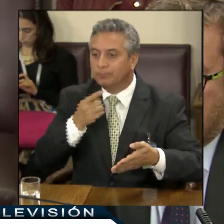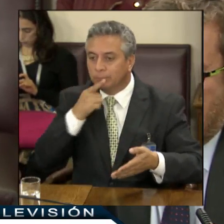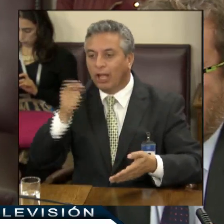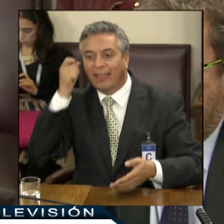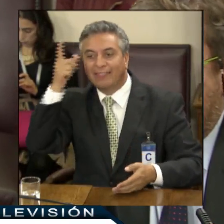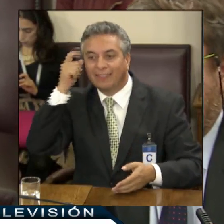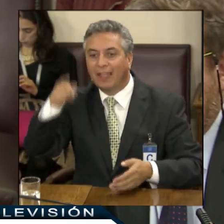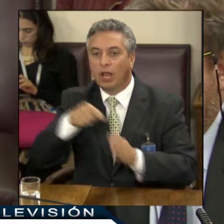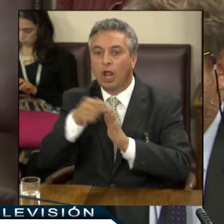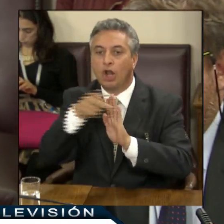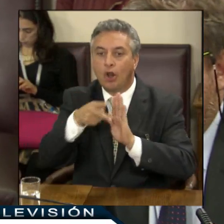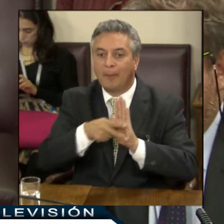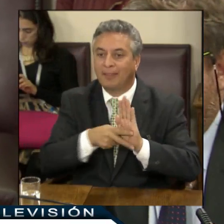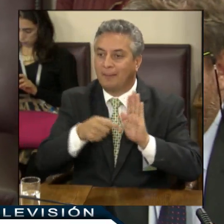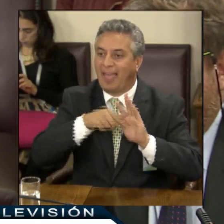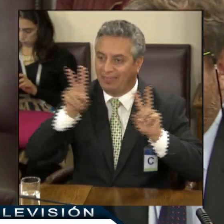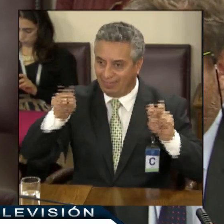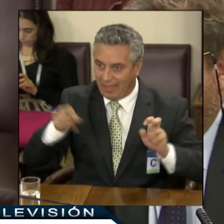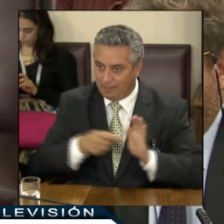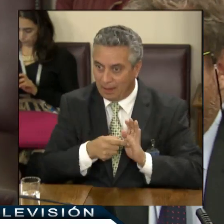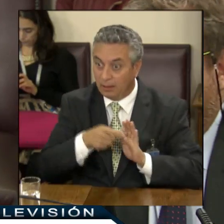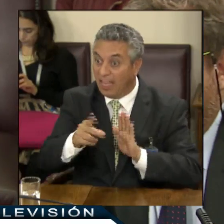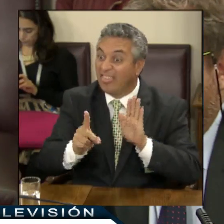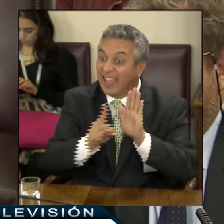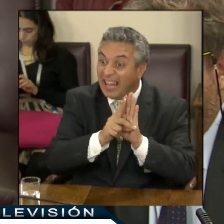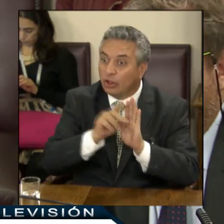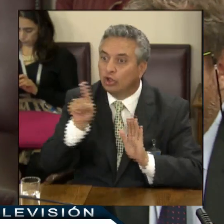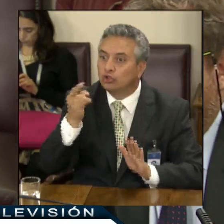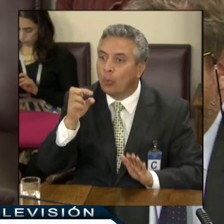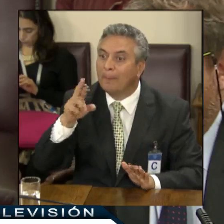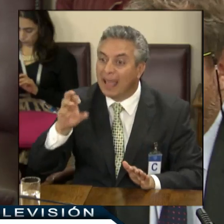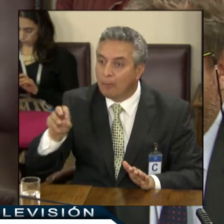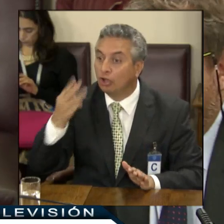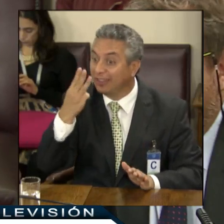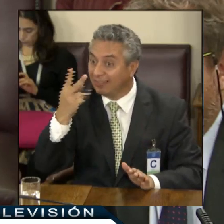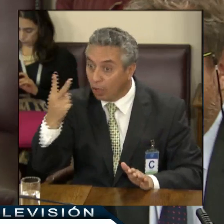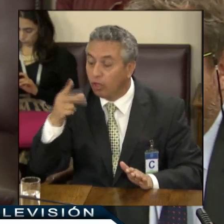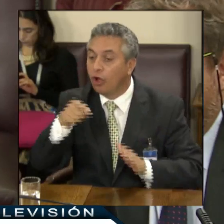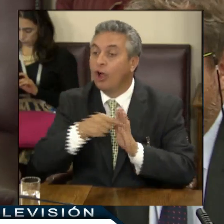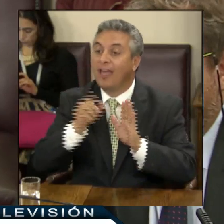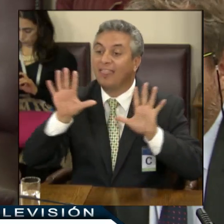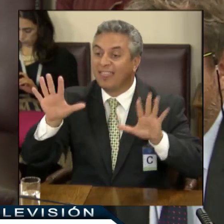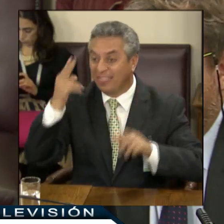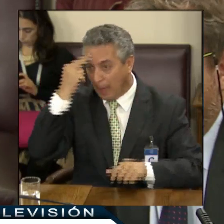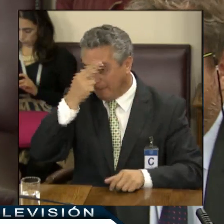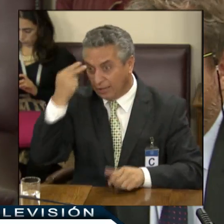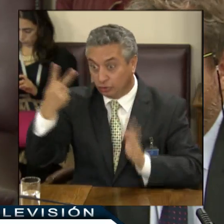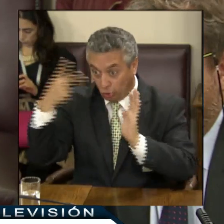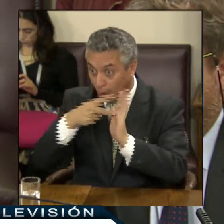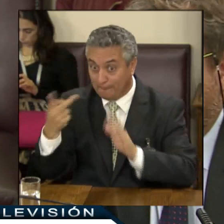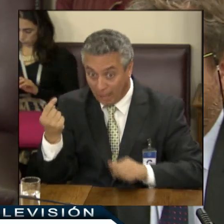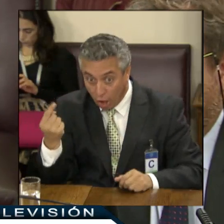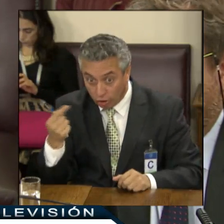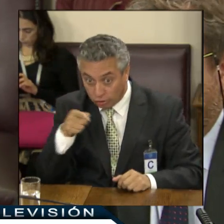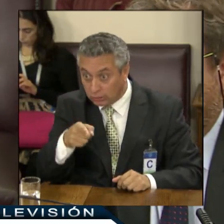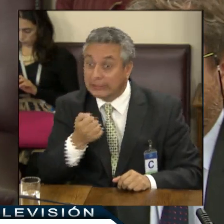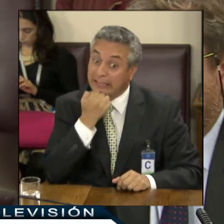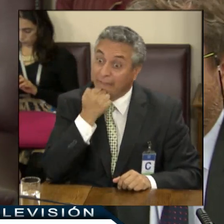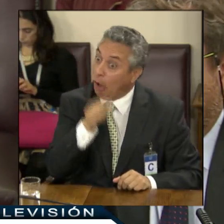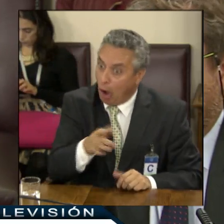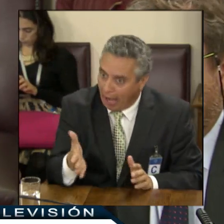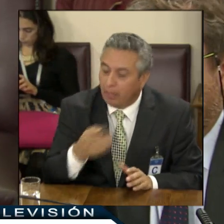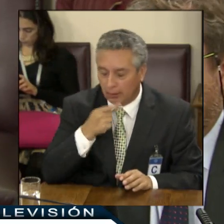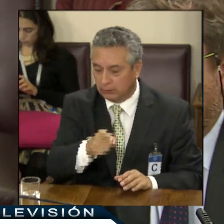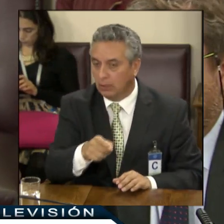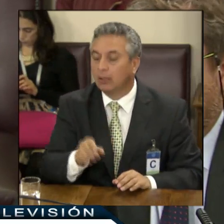correctamente el sistema normativo que rige la materia el decreto supremo número 32 dictado con fecha 10 de marzo del 2011 que se equivoca que